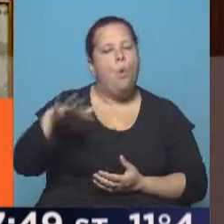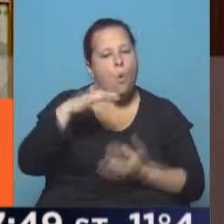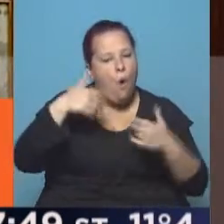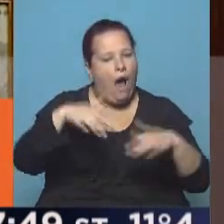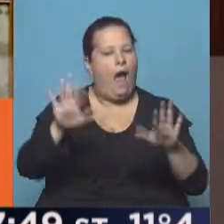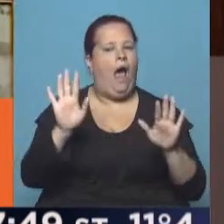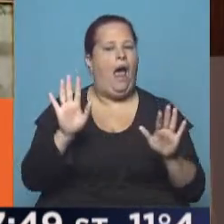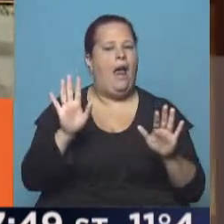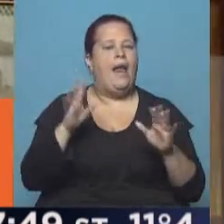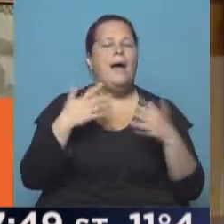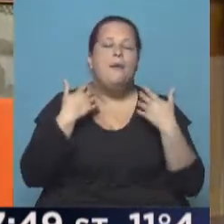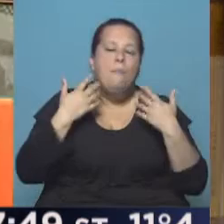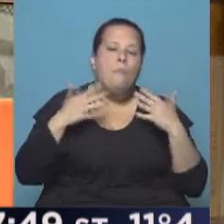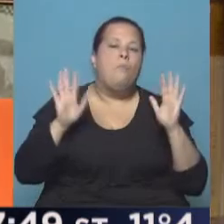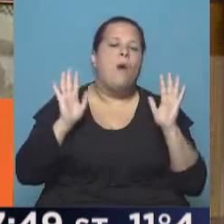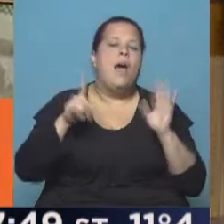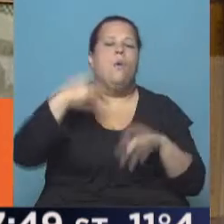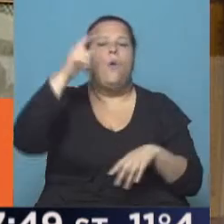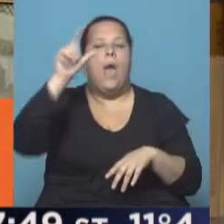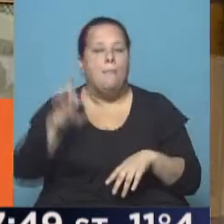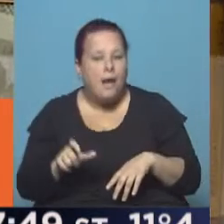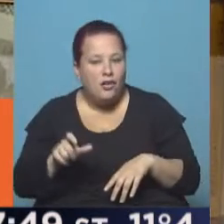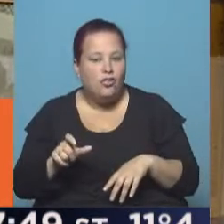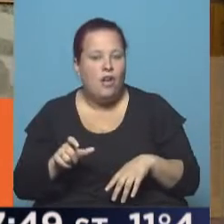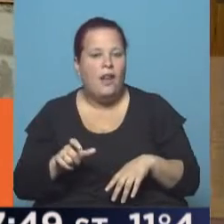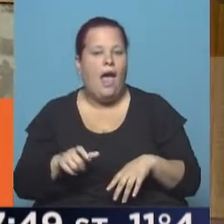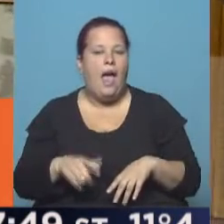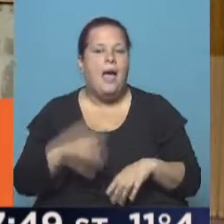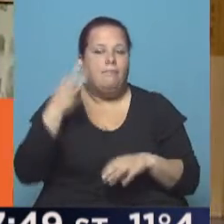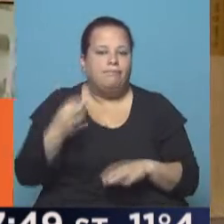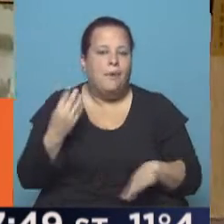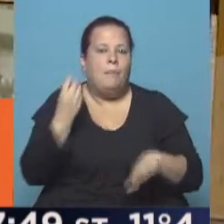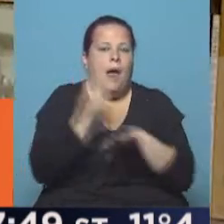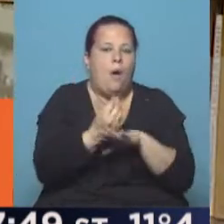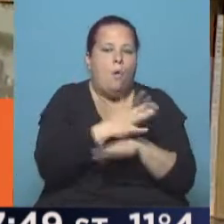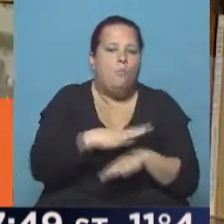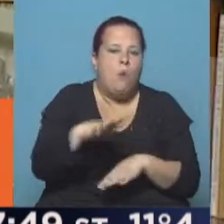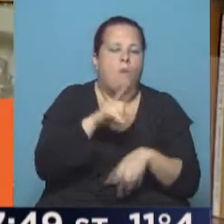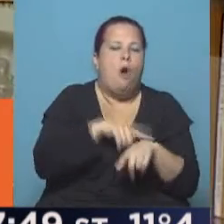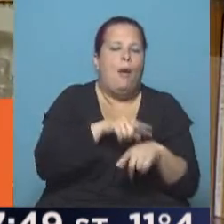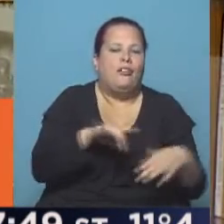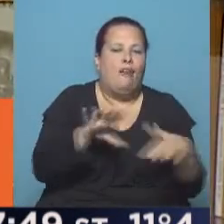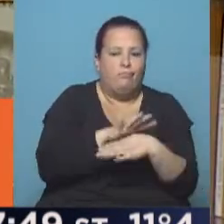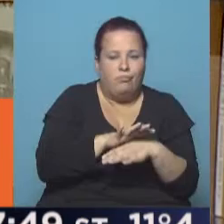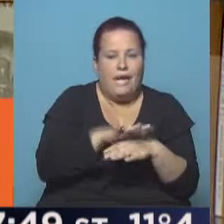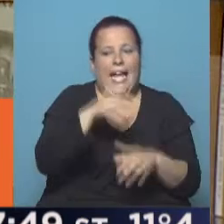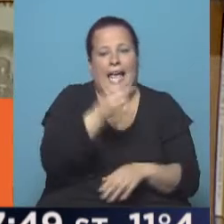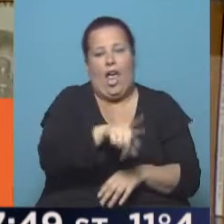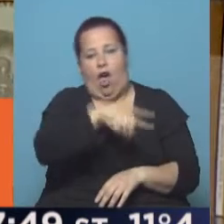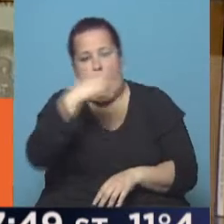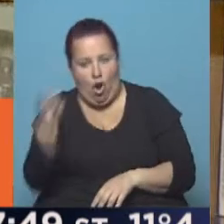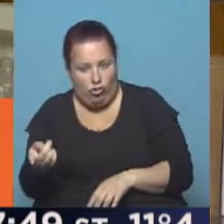a la posibilidad de que alguien sea más adecuado para representar pueblo en un momento determinado que otro